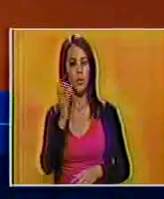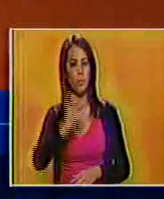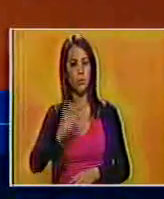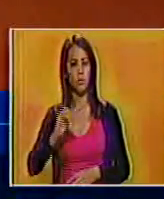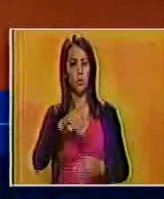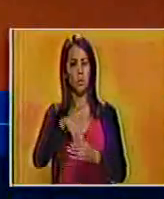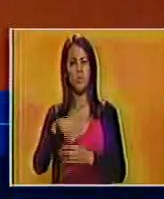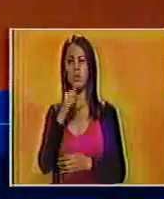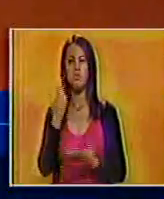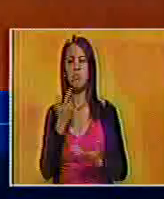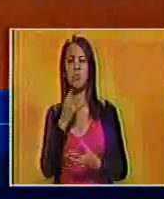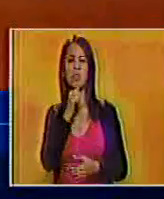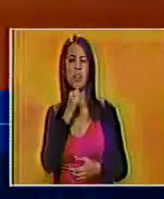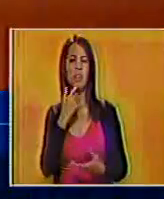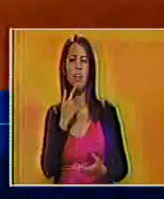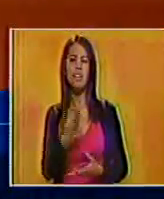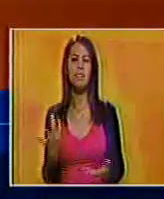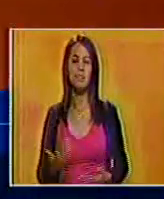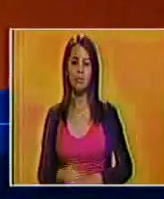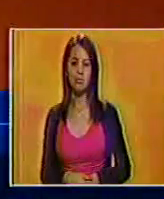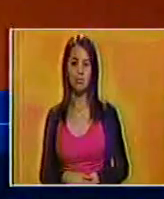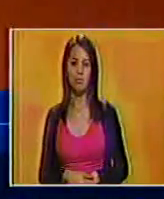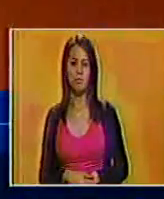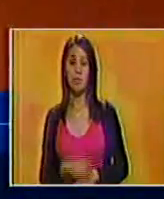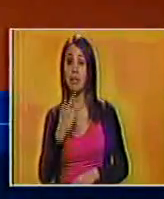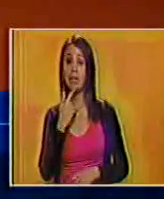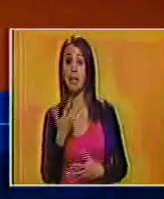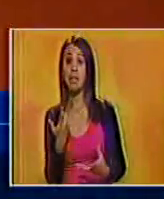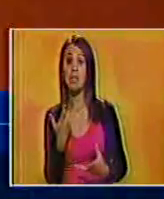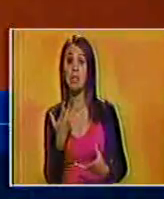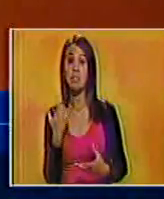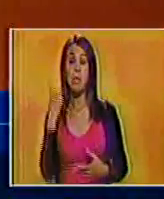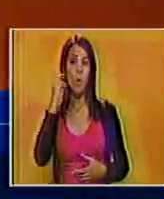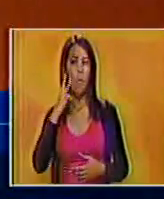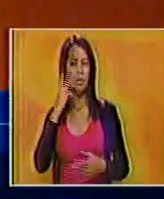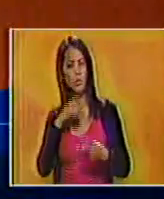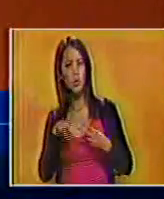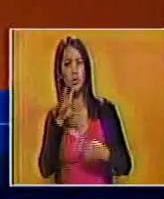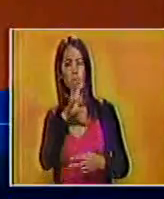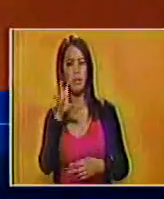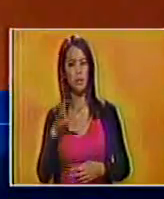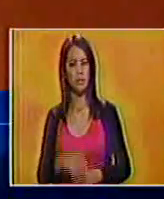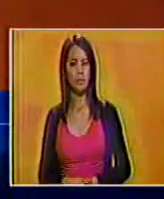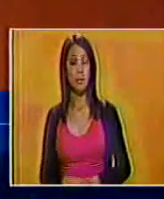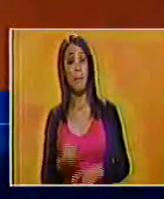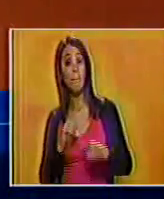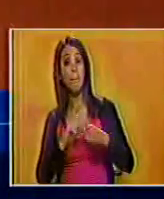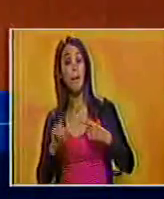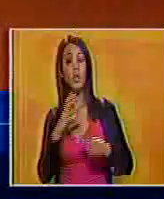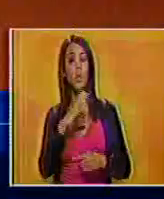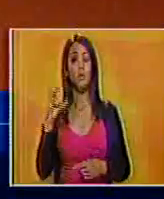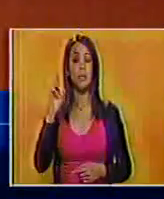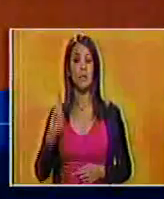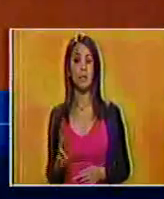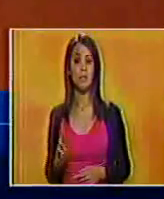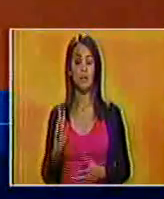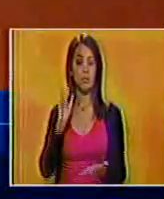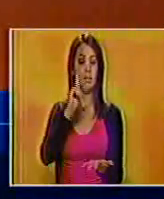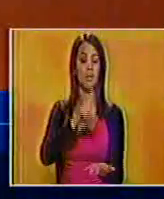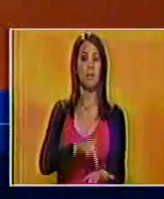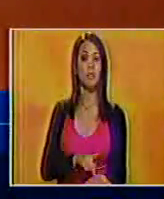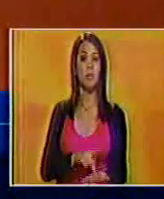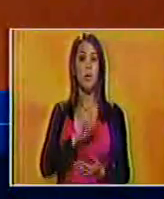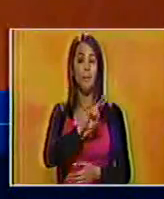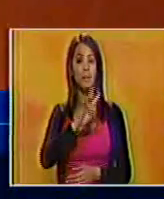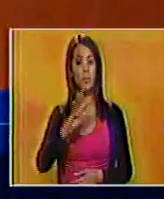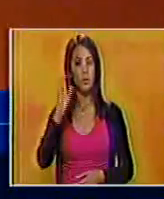país? ¿Qué diría la BBC? ¿Qué diría Reuters? ¿Qué diría el Washington Post? Pero en Costa Rica, el que llegó primero con